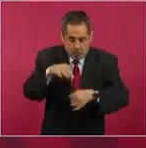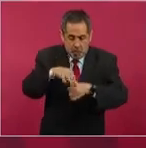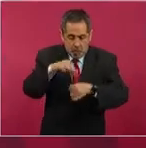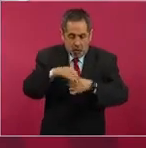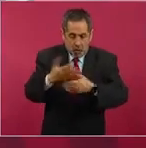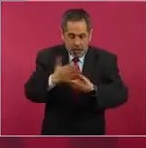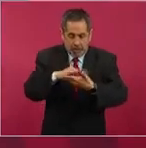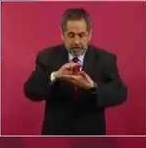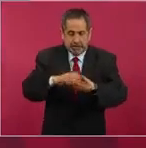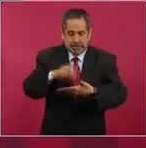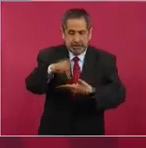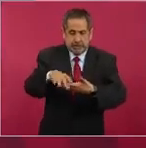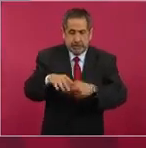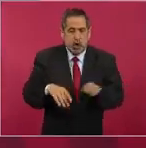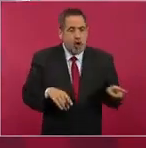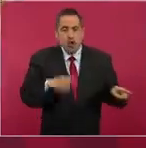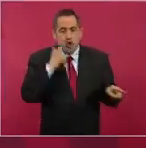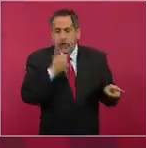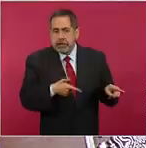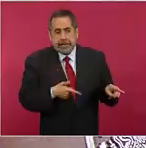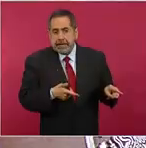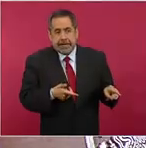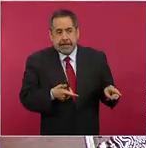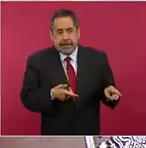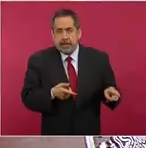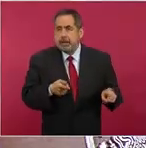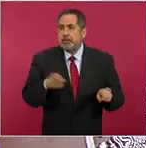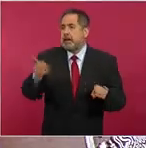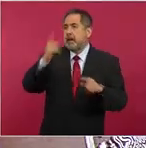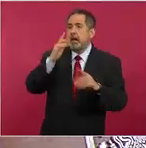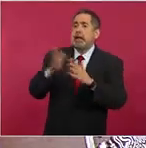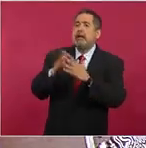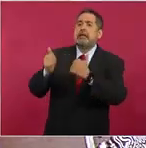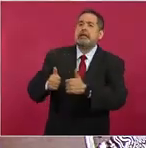para que la gente no participe,